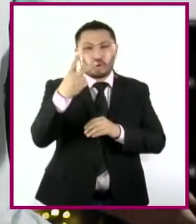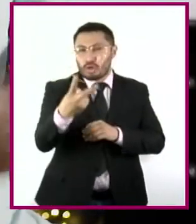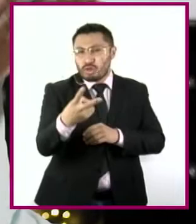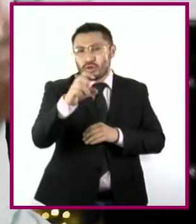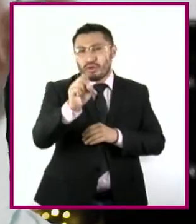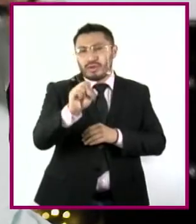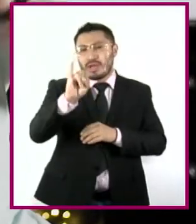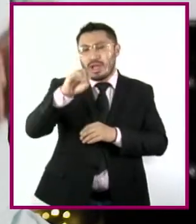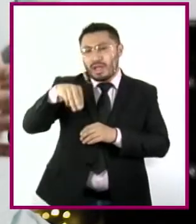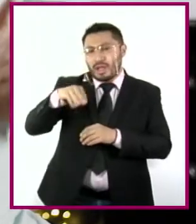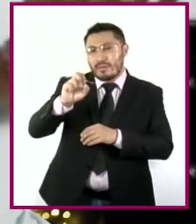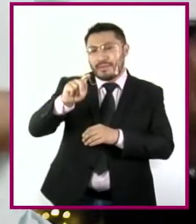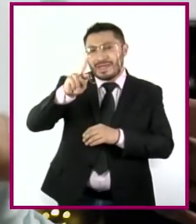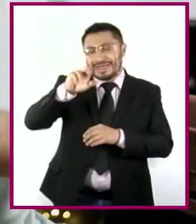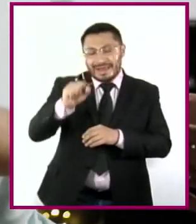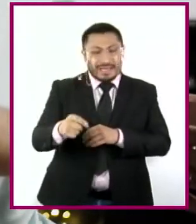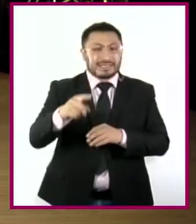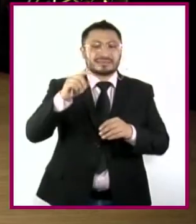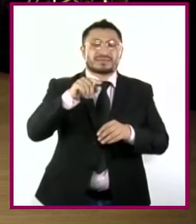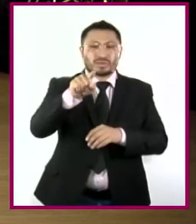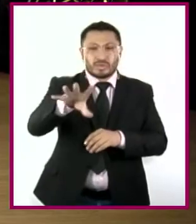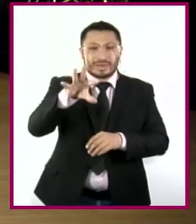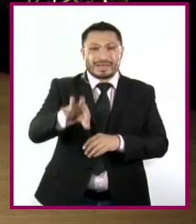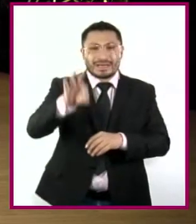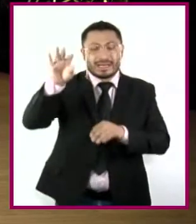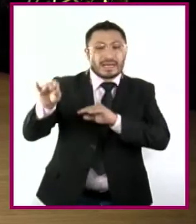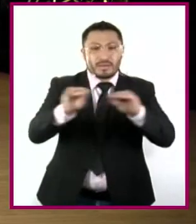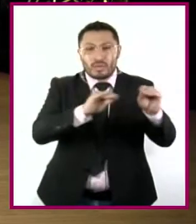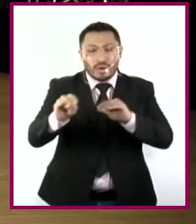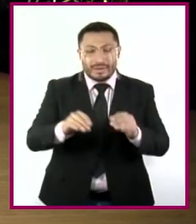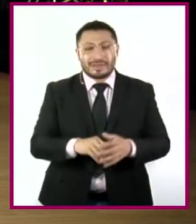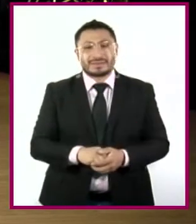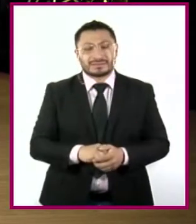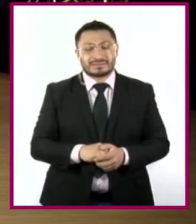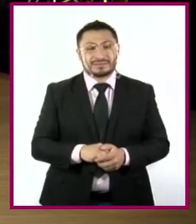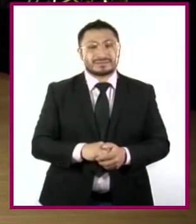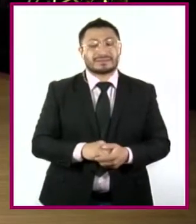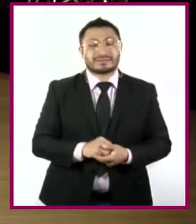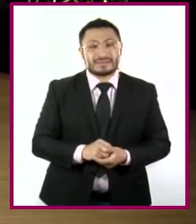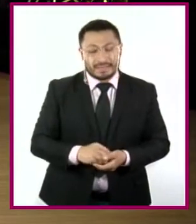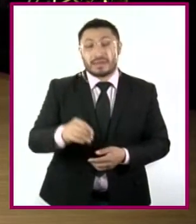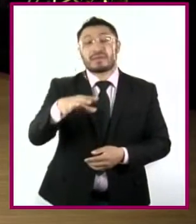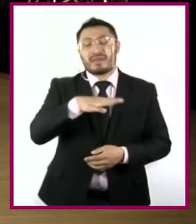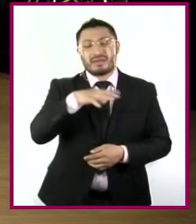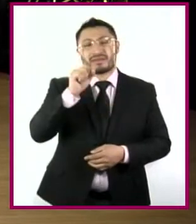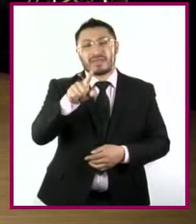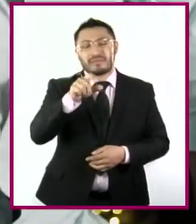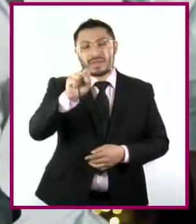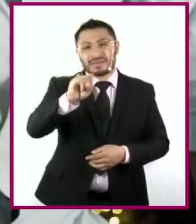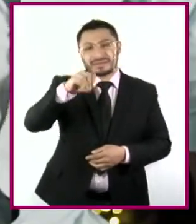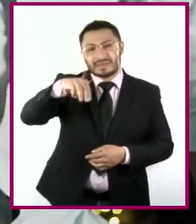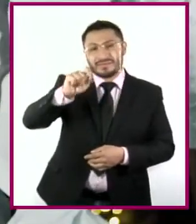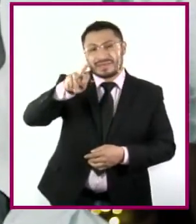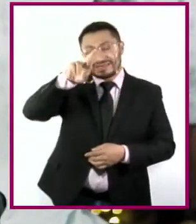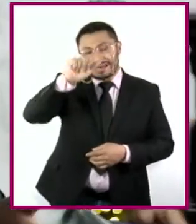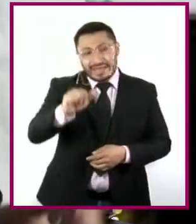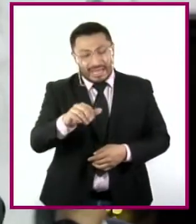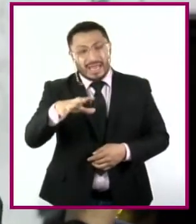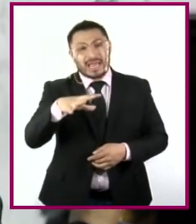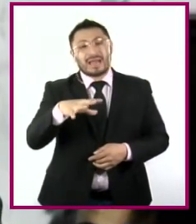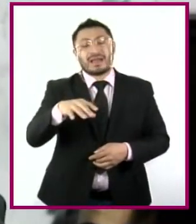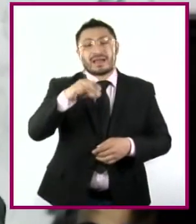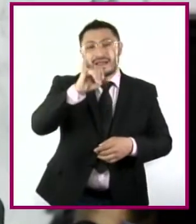decir, aplicarlas una tras la otra. En segundo, no lo olvides, existe también una simetría especial, la